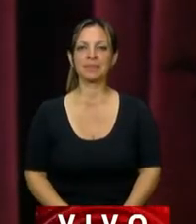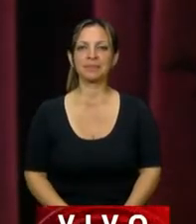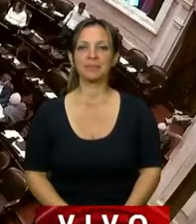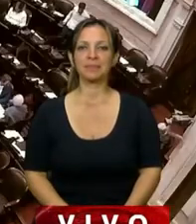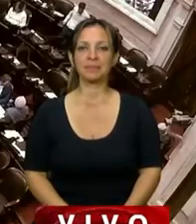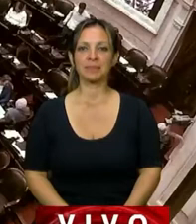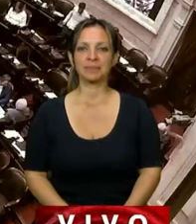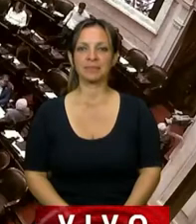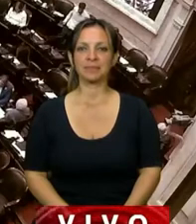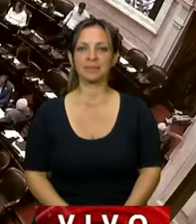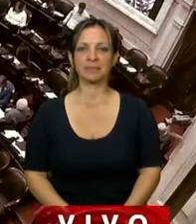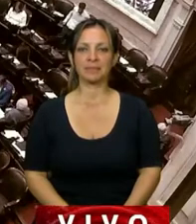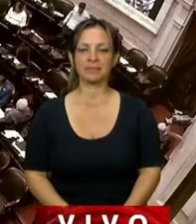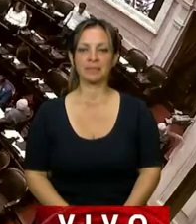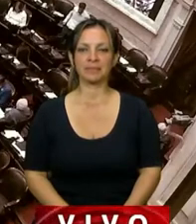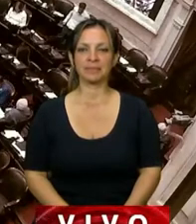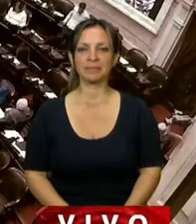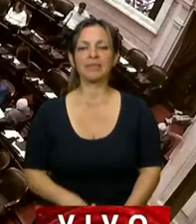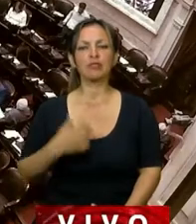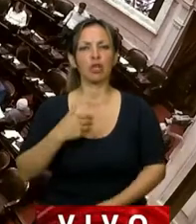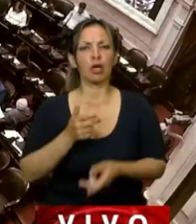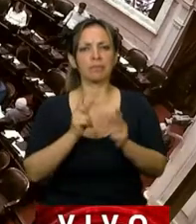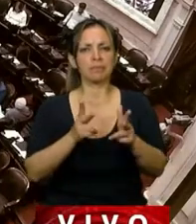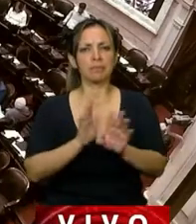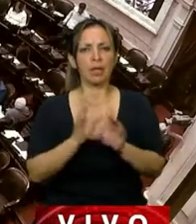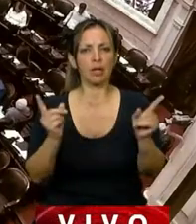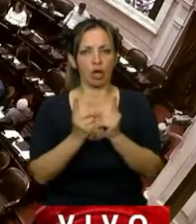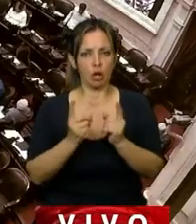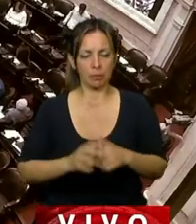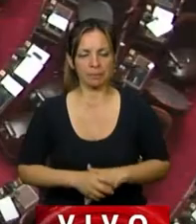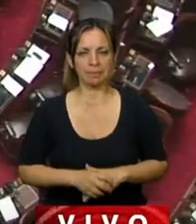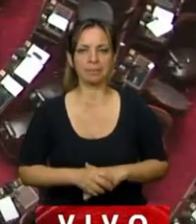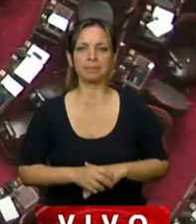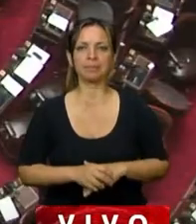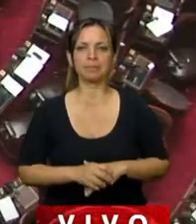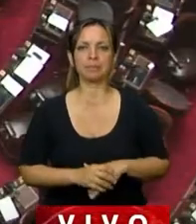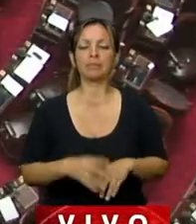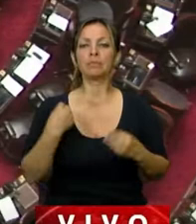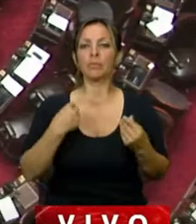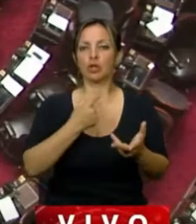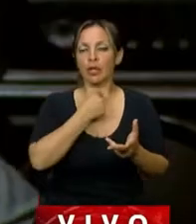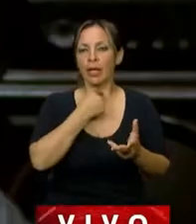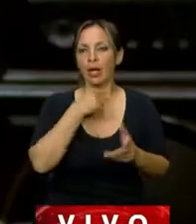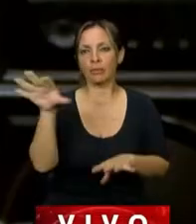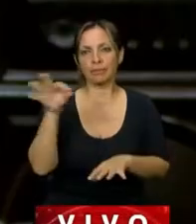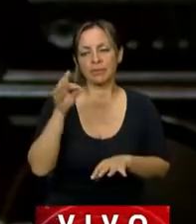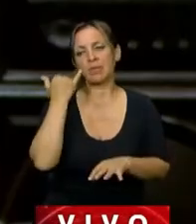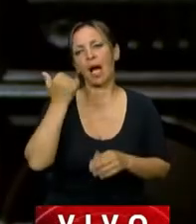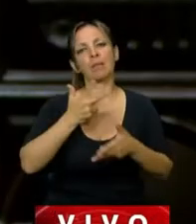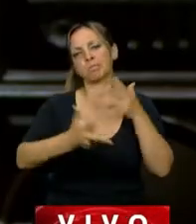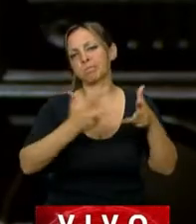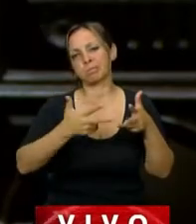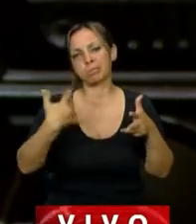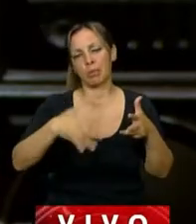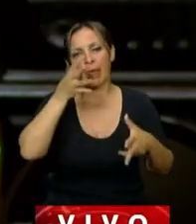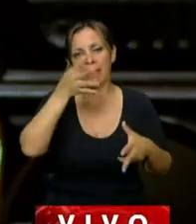Bueno, voy a ser bastante breve, espero, porque quiero resaltar, ya se ha dicho mucho,